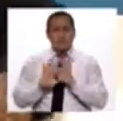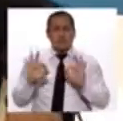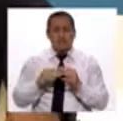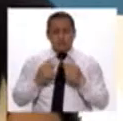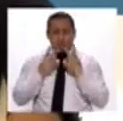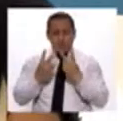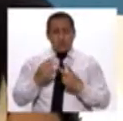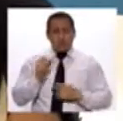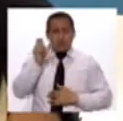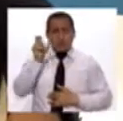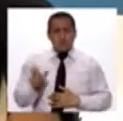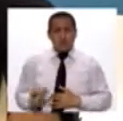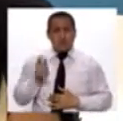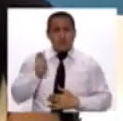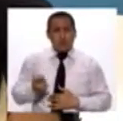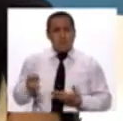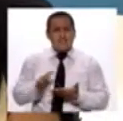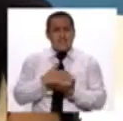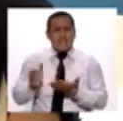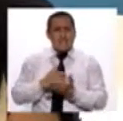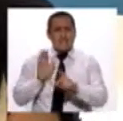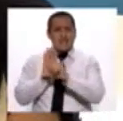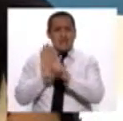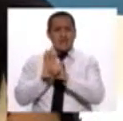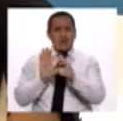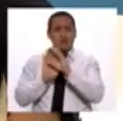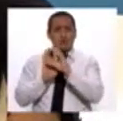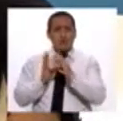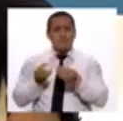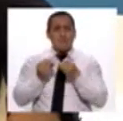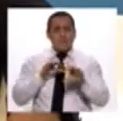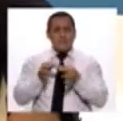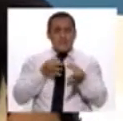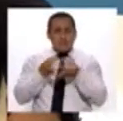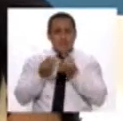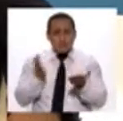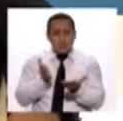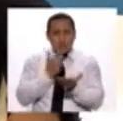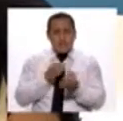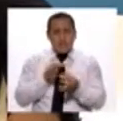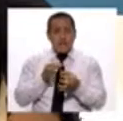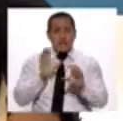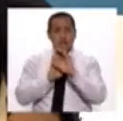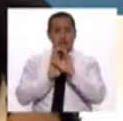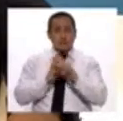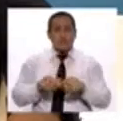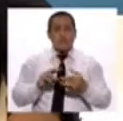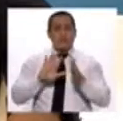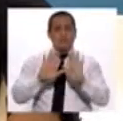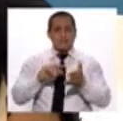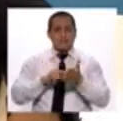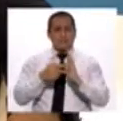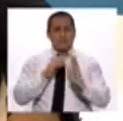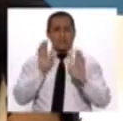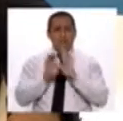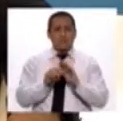Yo encuentro que un tribunal administrativo no tiene la legitimidad constitucional para hacer interpretación de la Constitución. De acuerdo, es decir, el